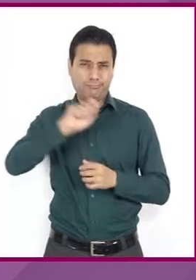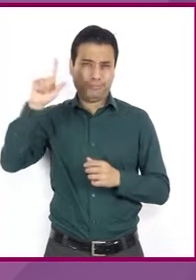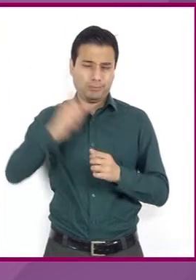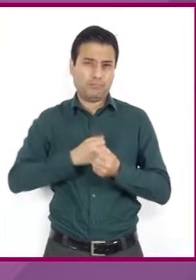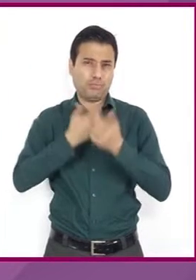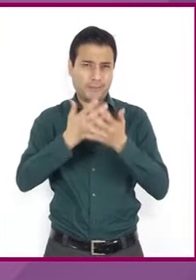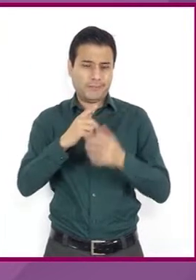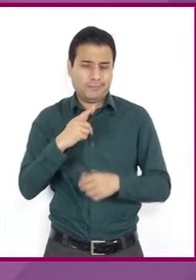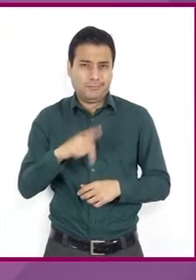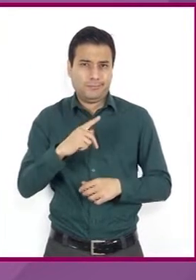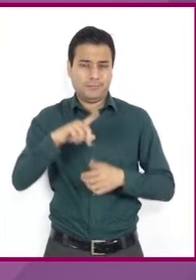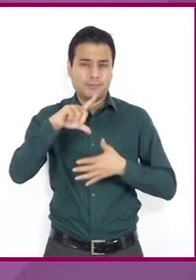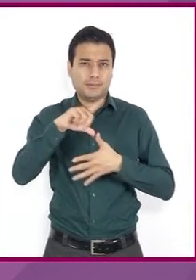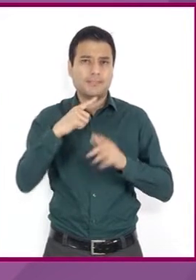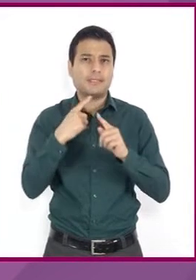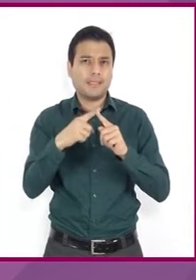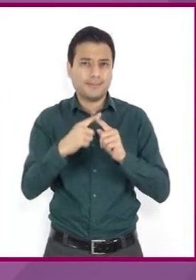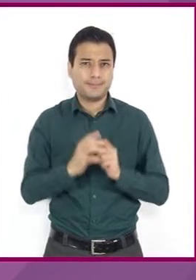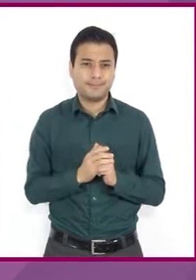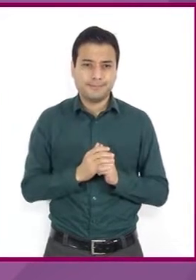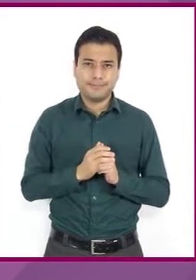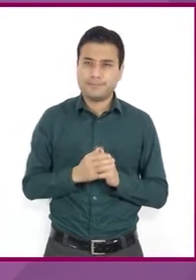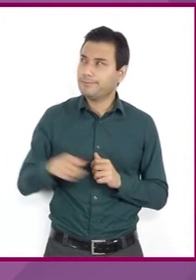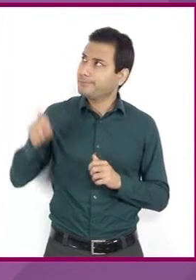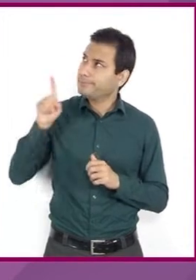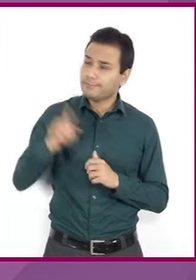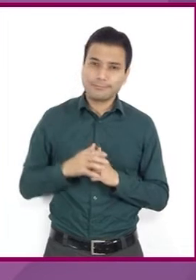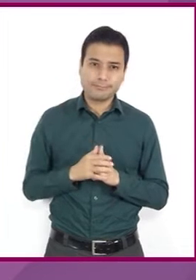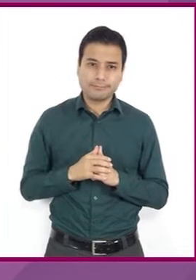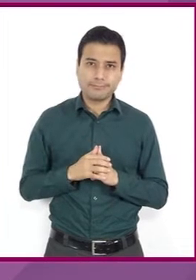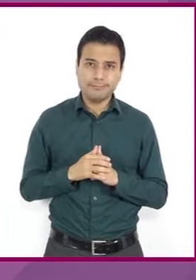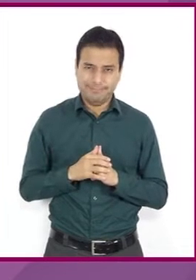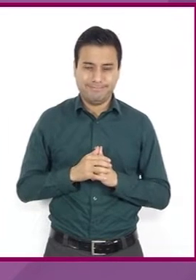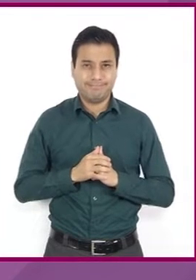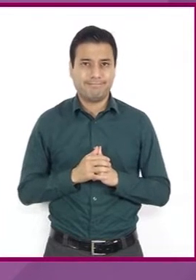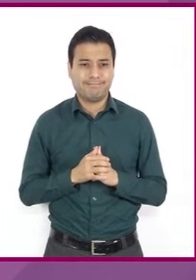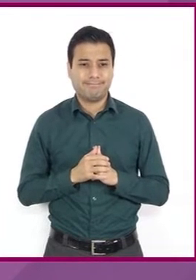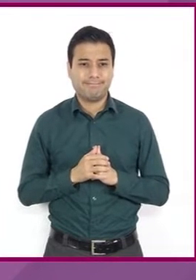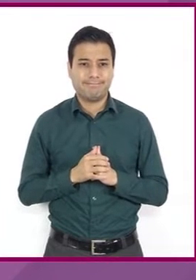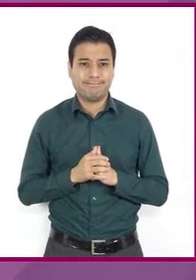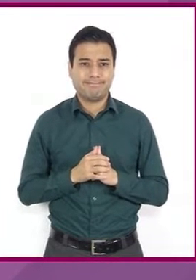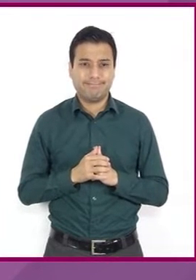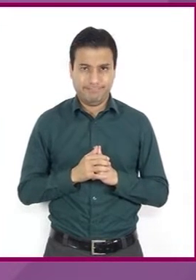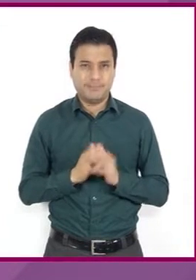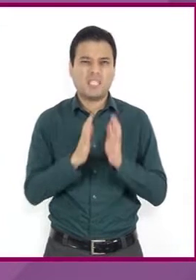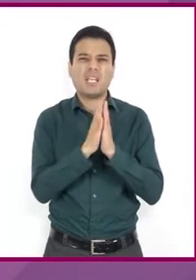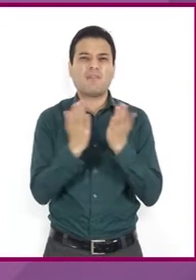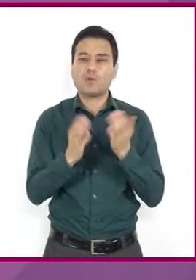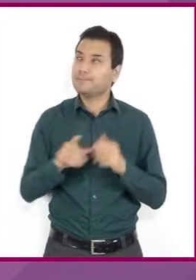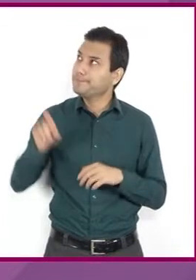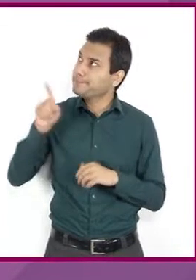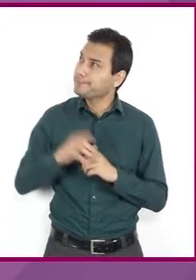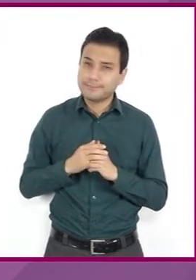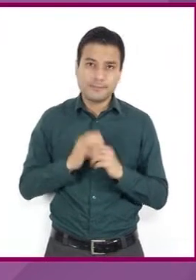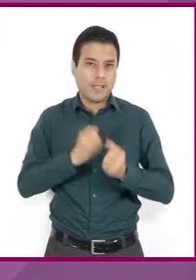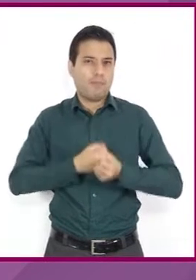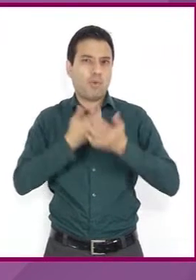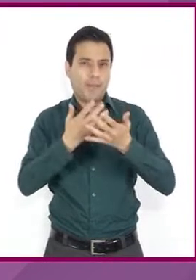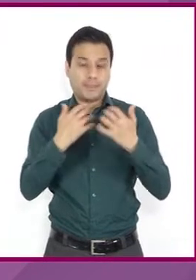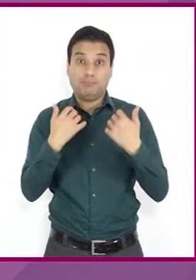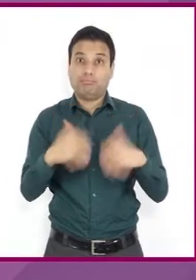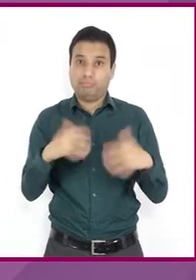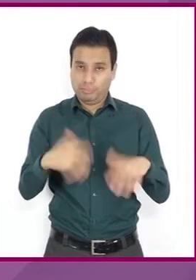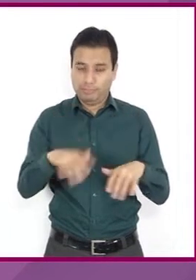vanguardista latinoamericana es el peruano César Vallejo. Trilce es uno de sus poemarios más